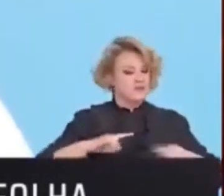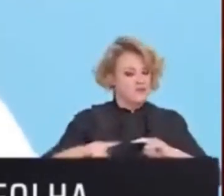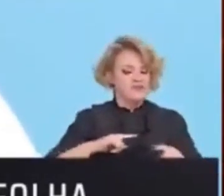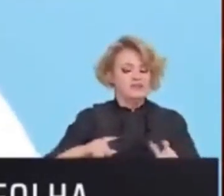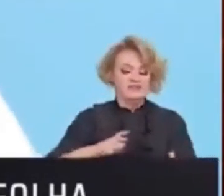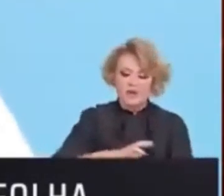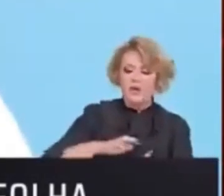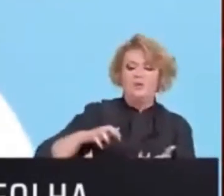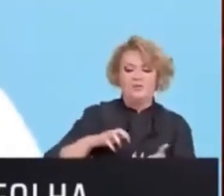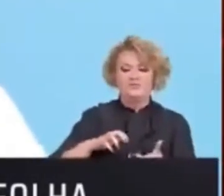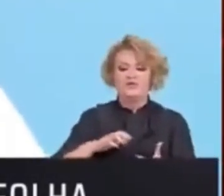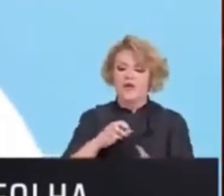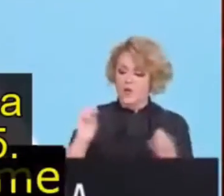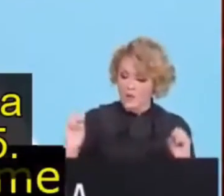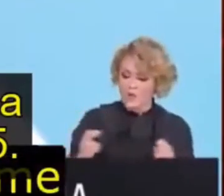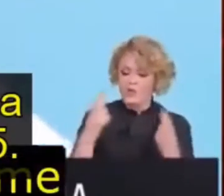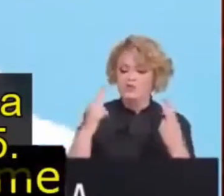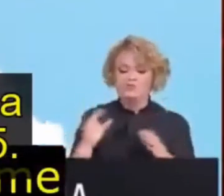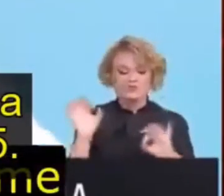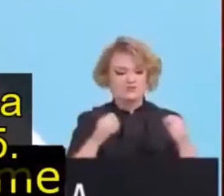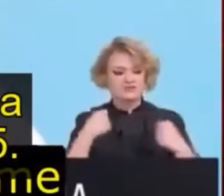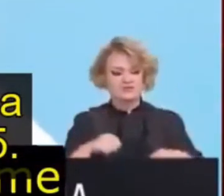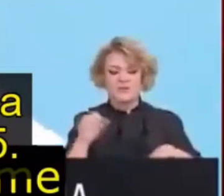aún así